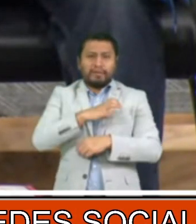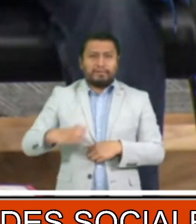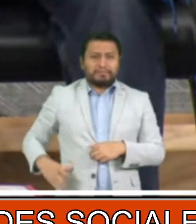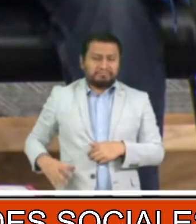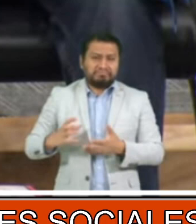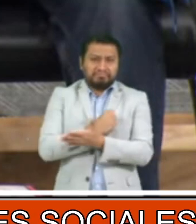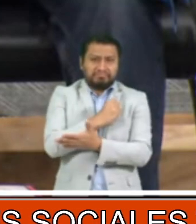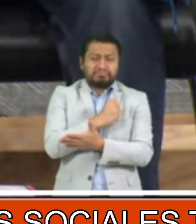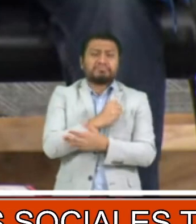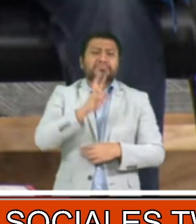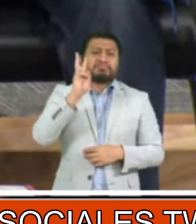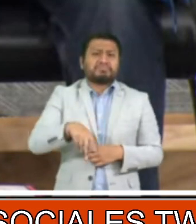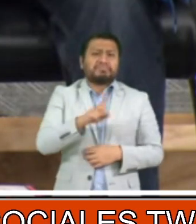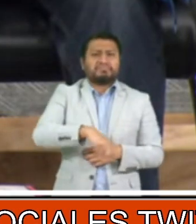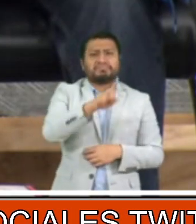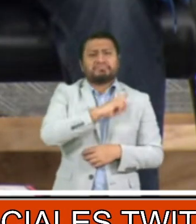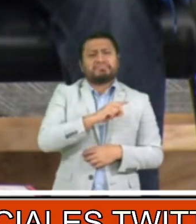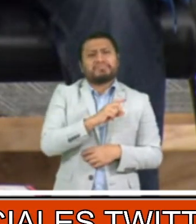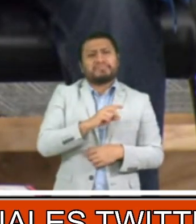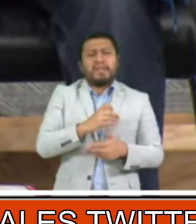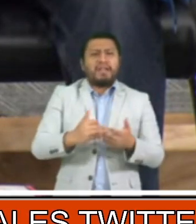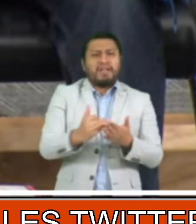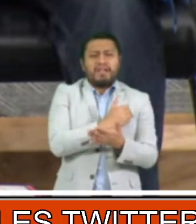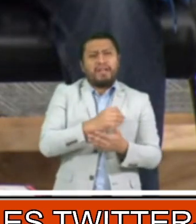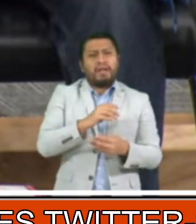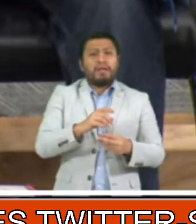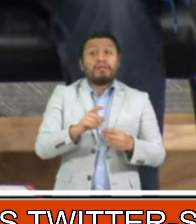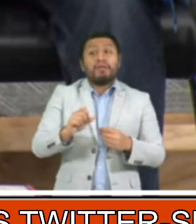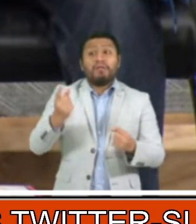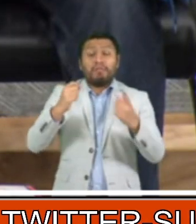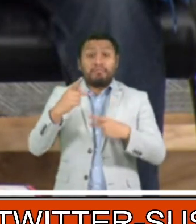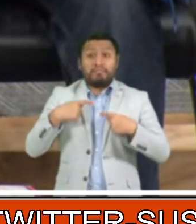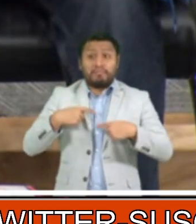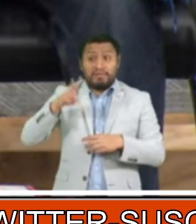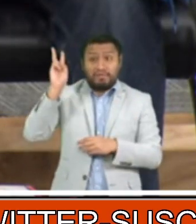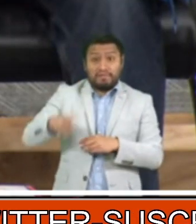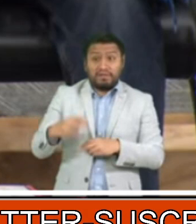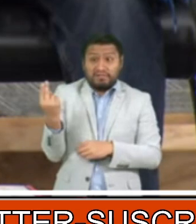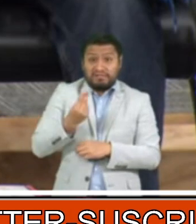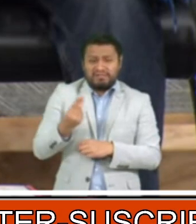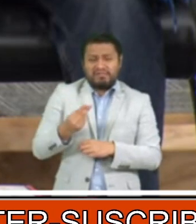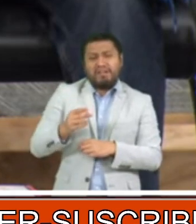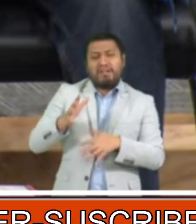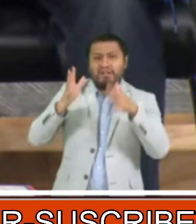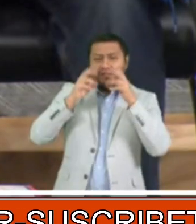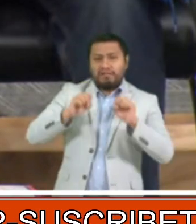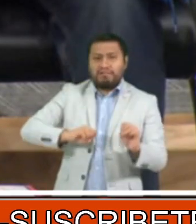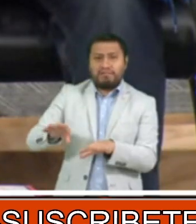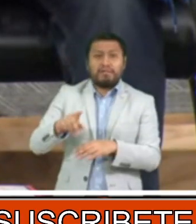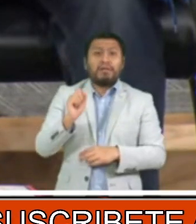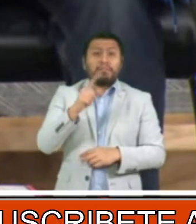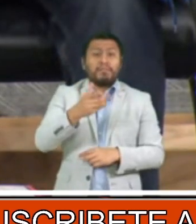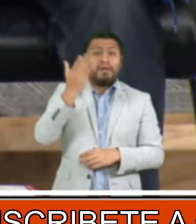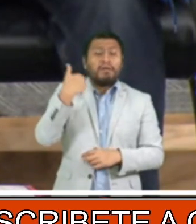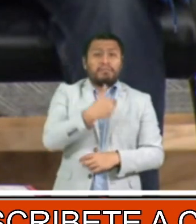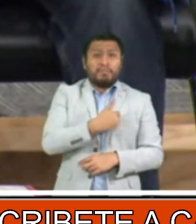Fue tal su descaro y desapego con los más necesitados que en repetidas ocasiones manifestó el mismo presidente